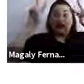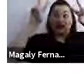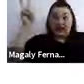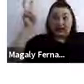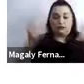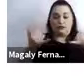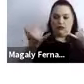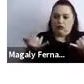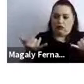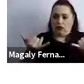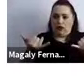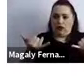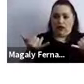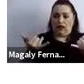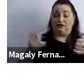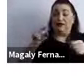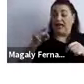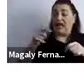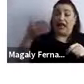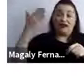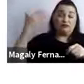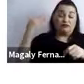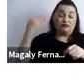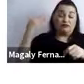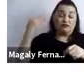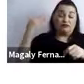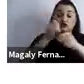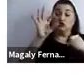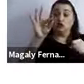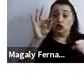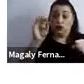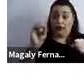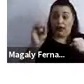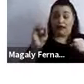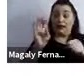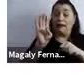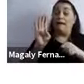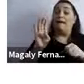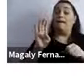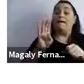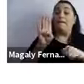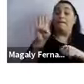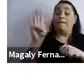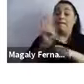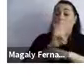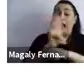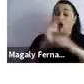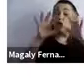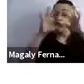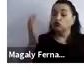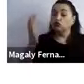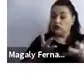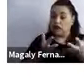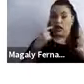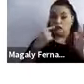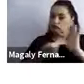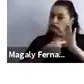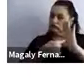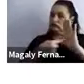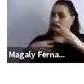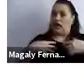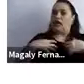actual. Bueno, en aquel momento, en los años 90, el Banco Mundial toma un protagonismo muy importante en la salud